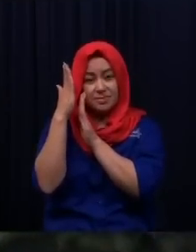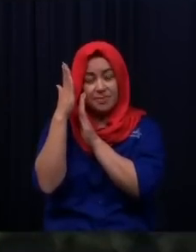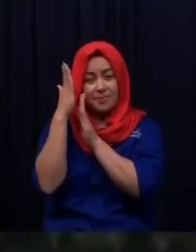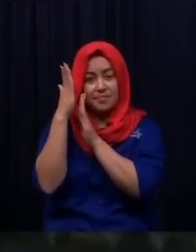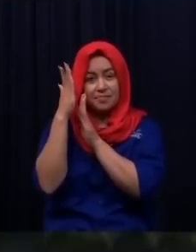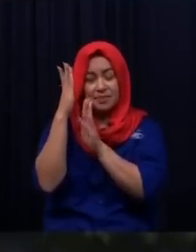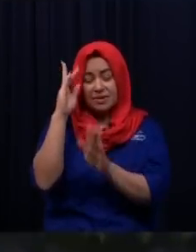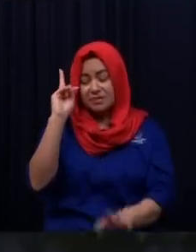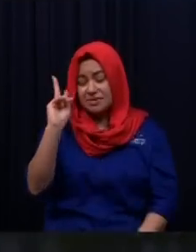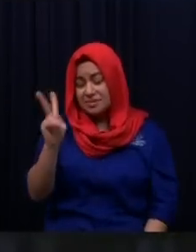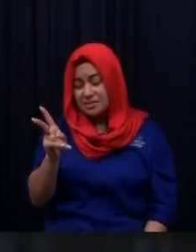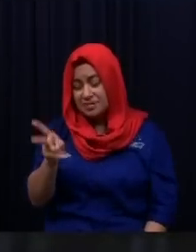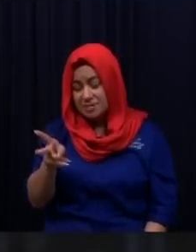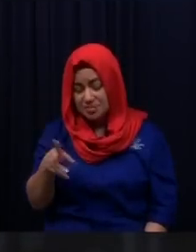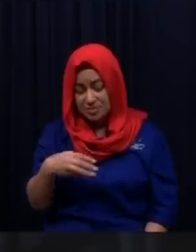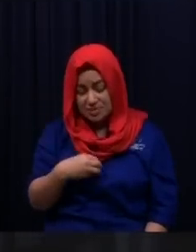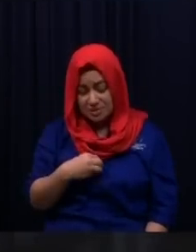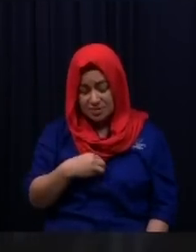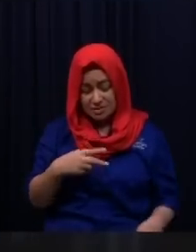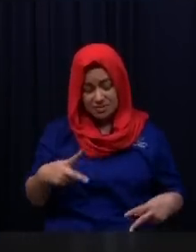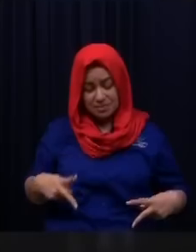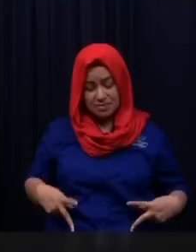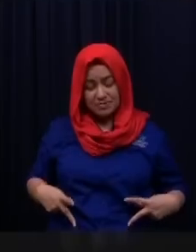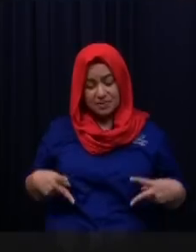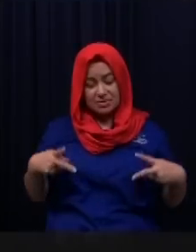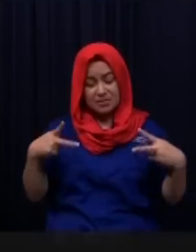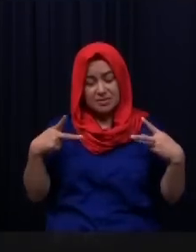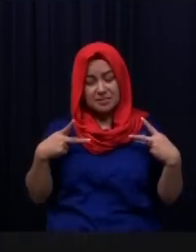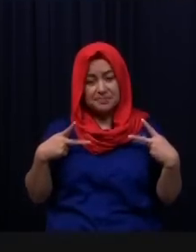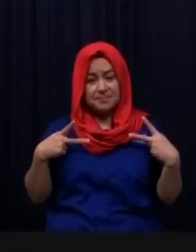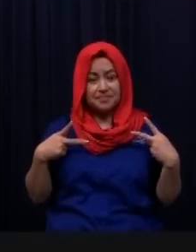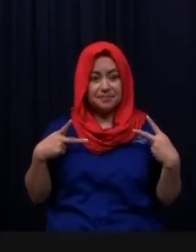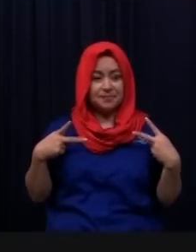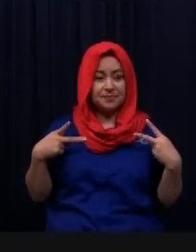Es donde siempre quiero